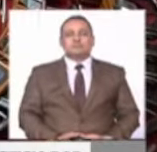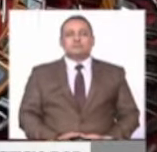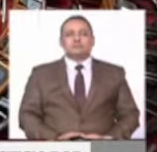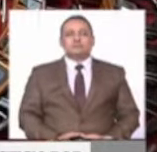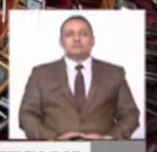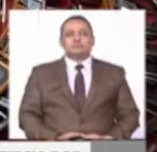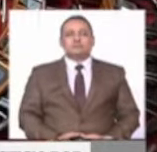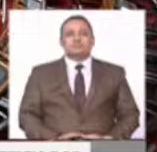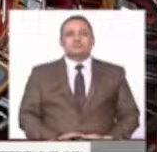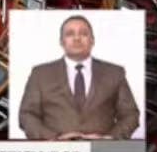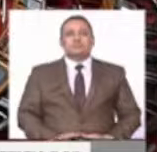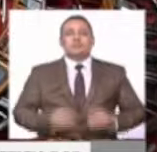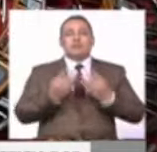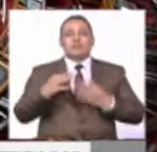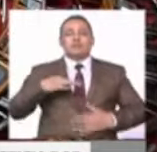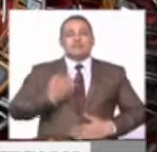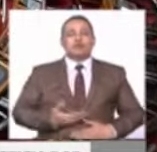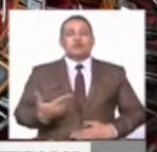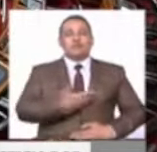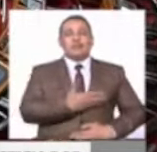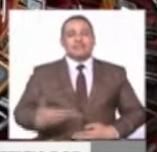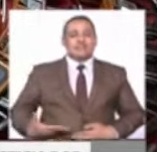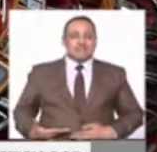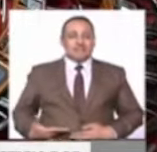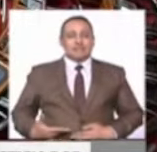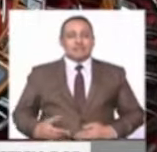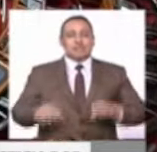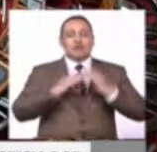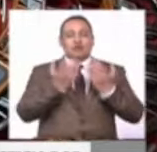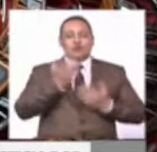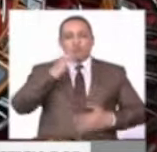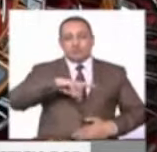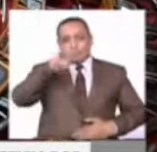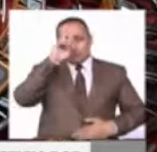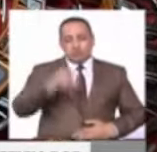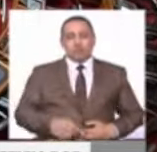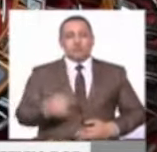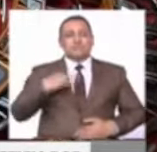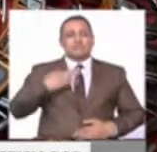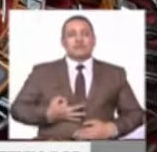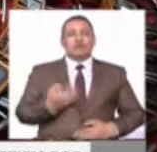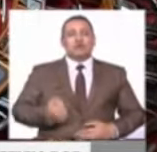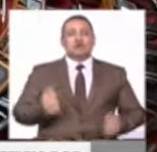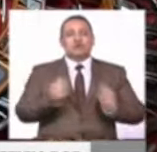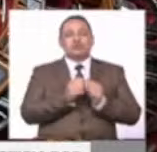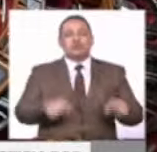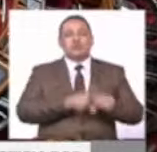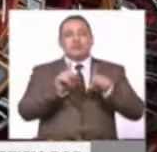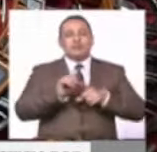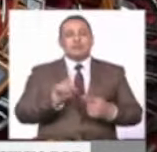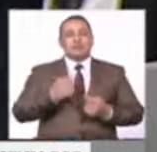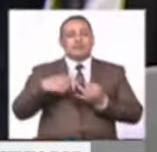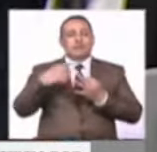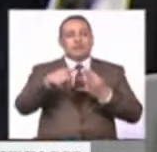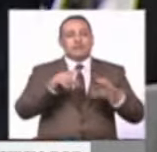abogado señor presidente del Congreso de la República señores representantes